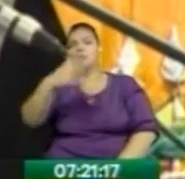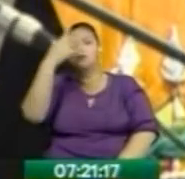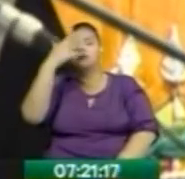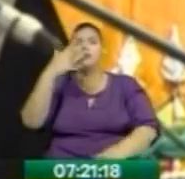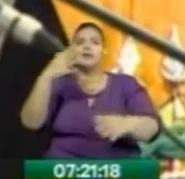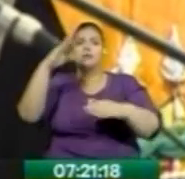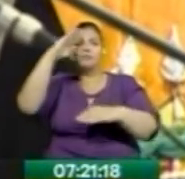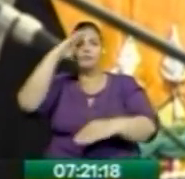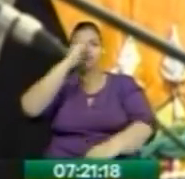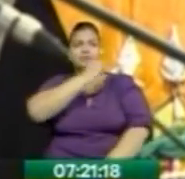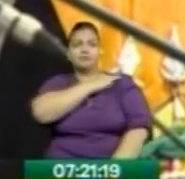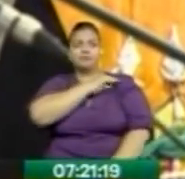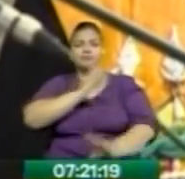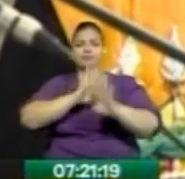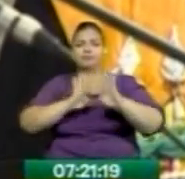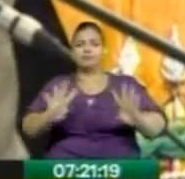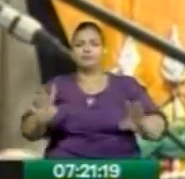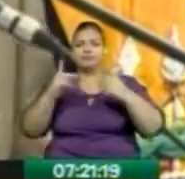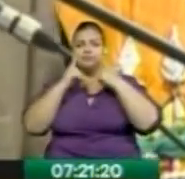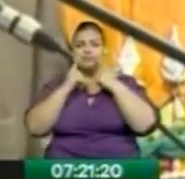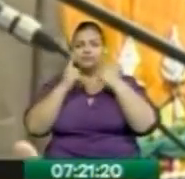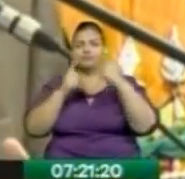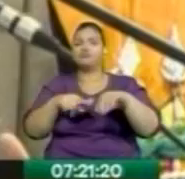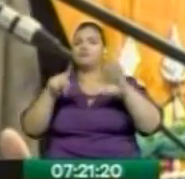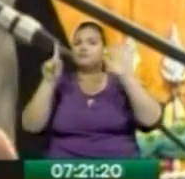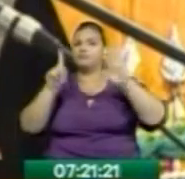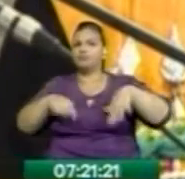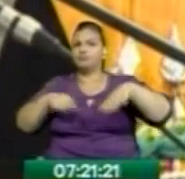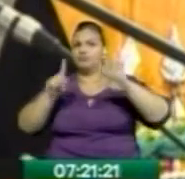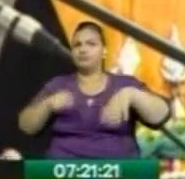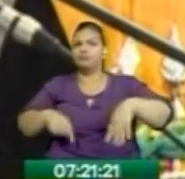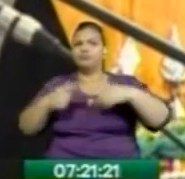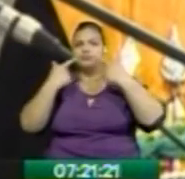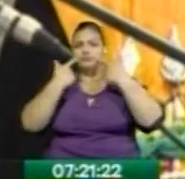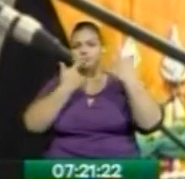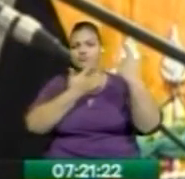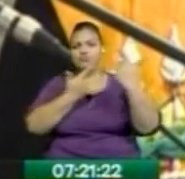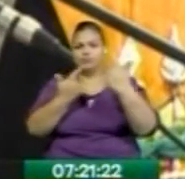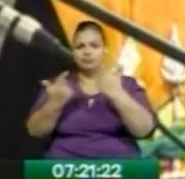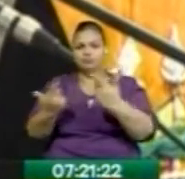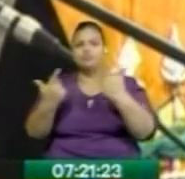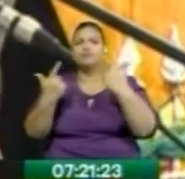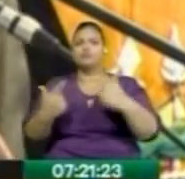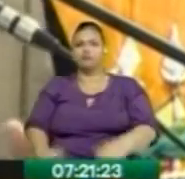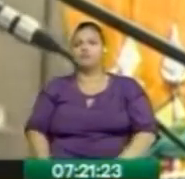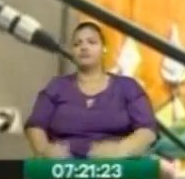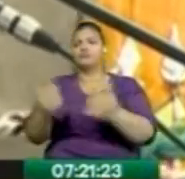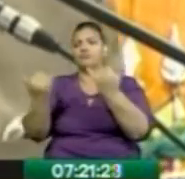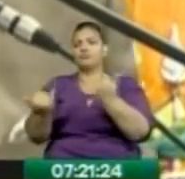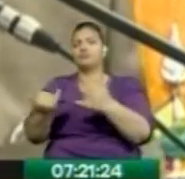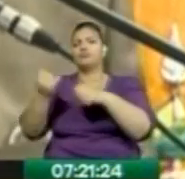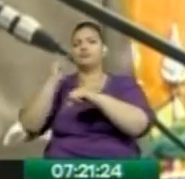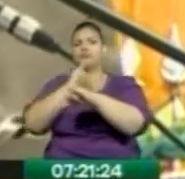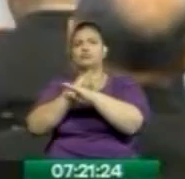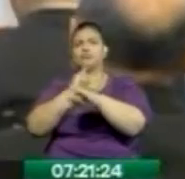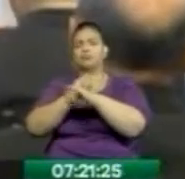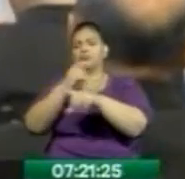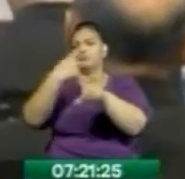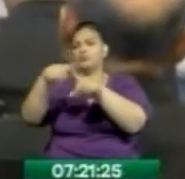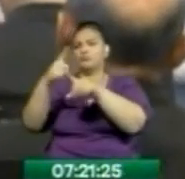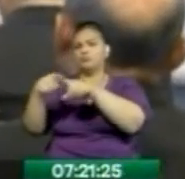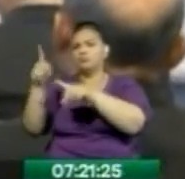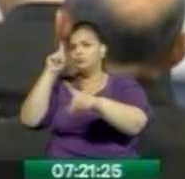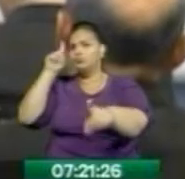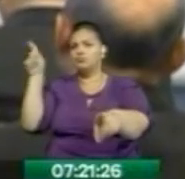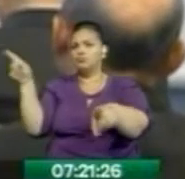reestructurar las operaciones militares, coordinar con otras instituciones, y lo que estamos obteniendo es un ambiente de calma, de tranquilidad. El